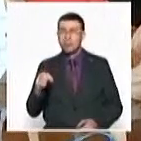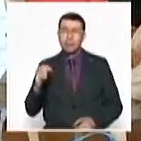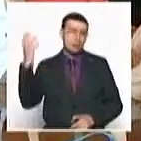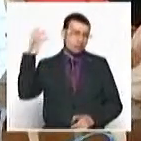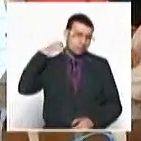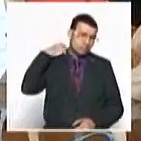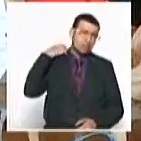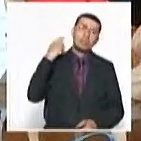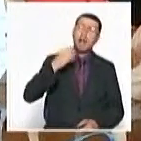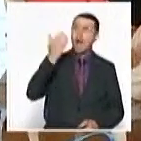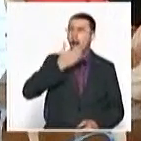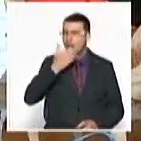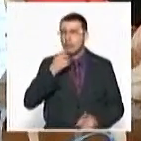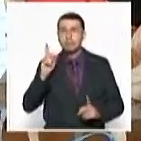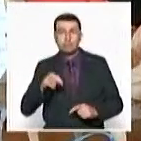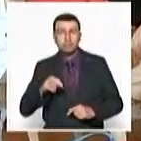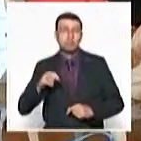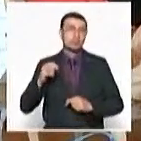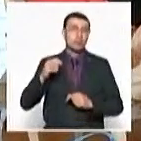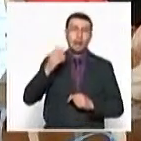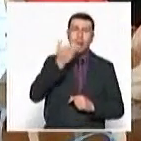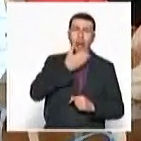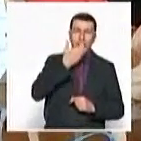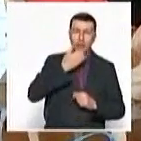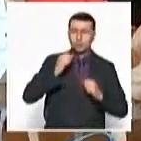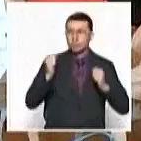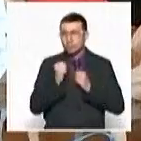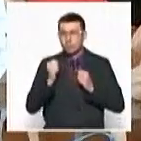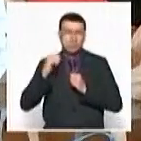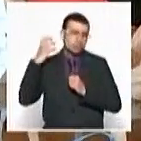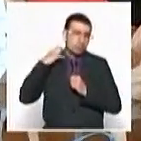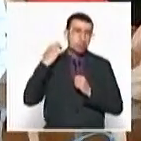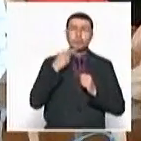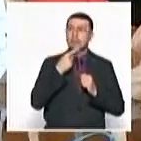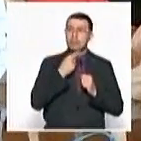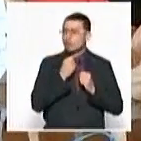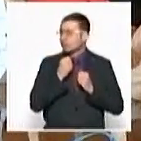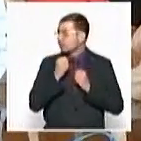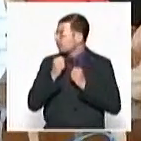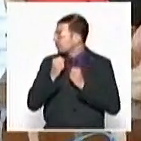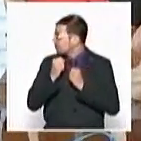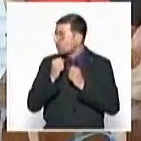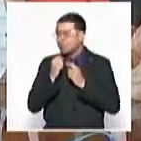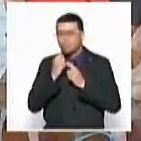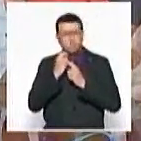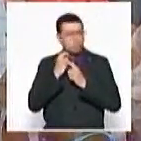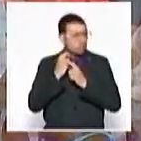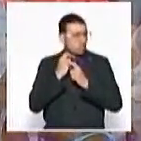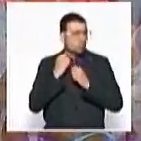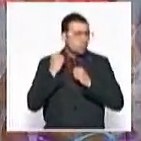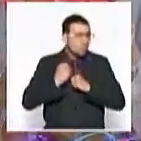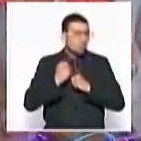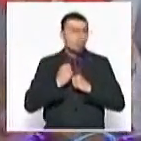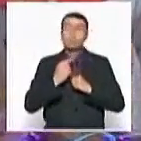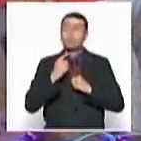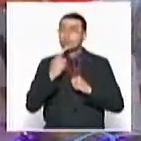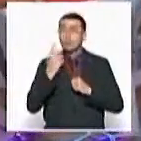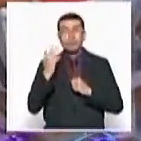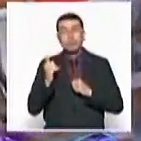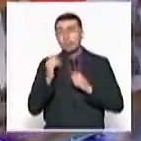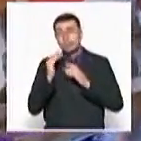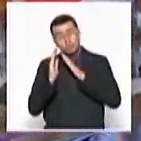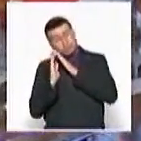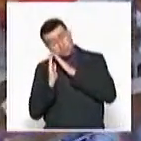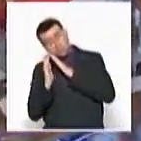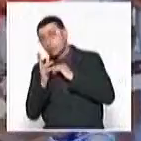todos los días debe mover el cuello y girarlo a todos lados hasta la tráquea. No duerme, ni con almohada porque